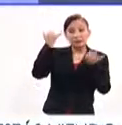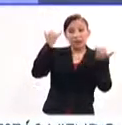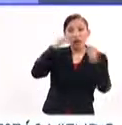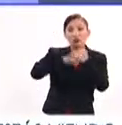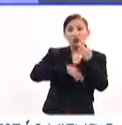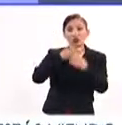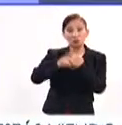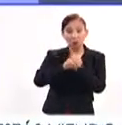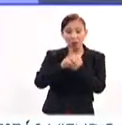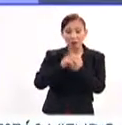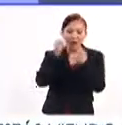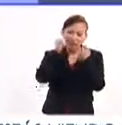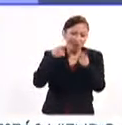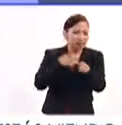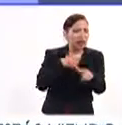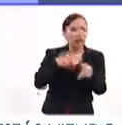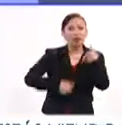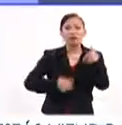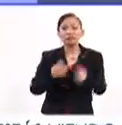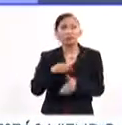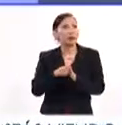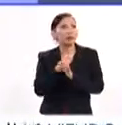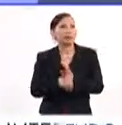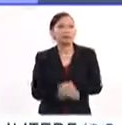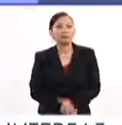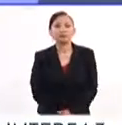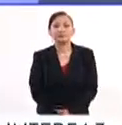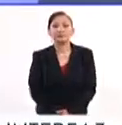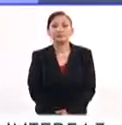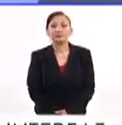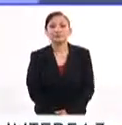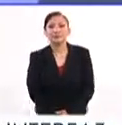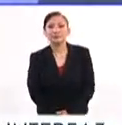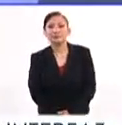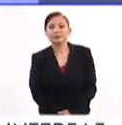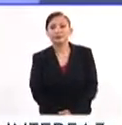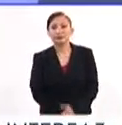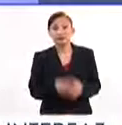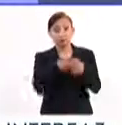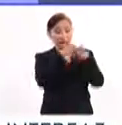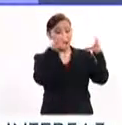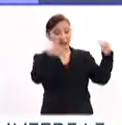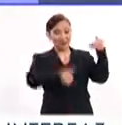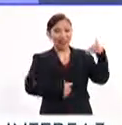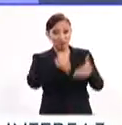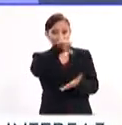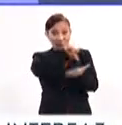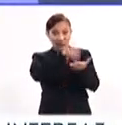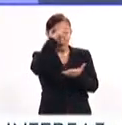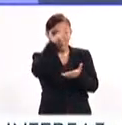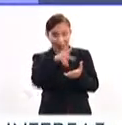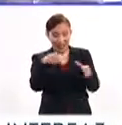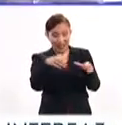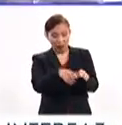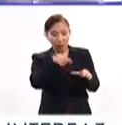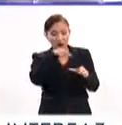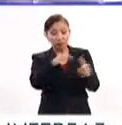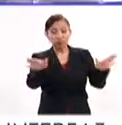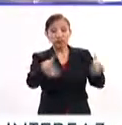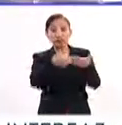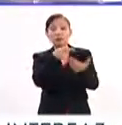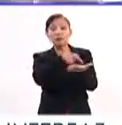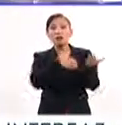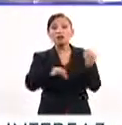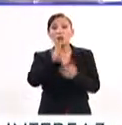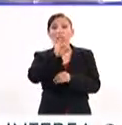ingeniosamente todas las crisis. Es decir, por ejemplo, los grandes teatros del centro de la Ciudad de México cerraron en los